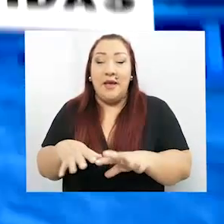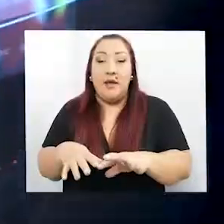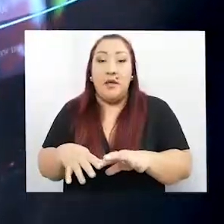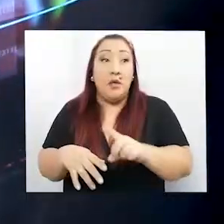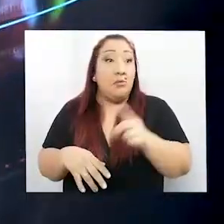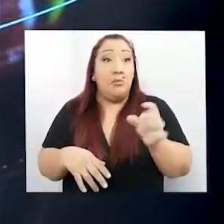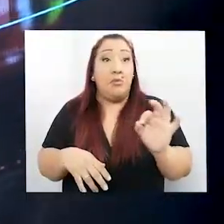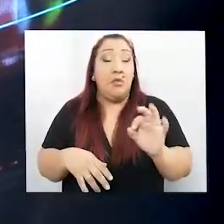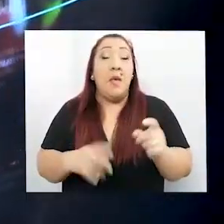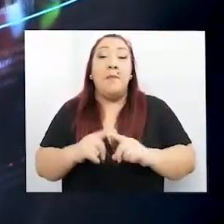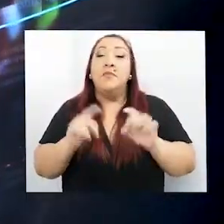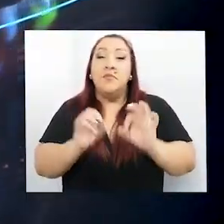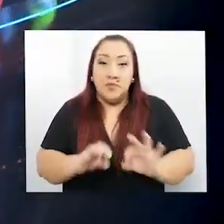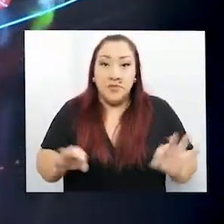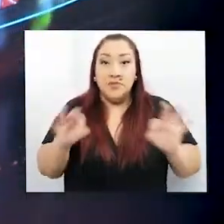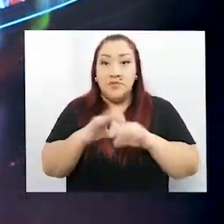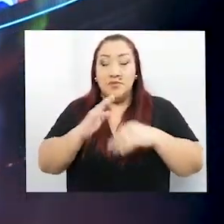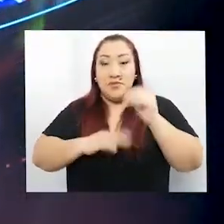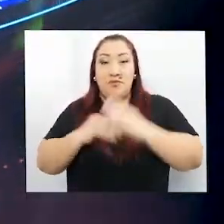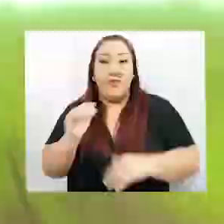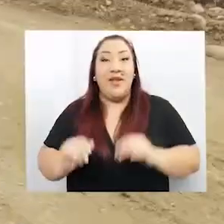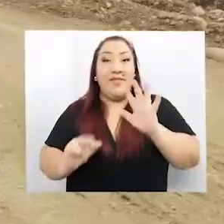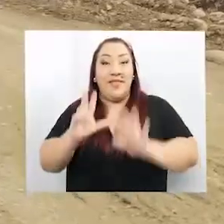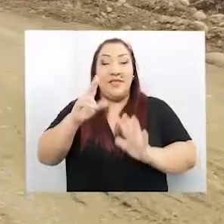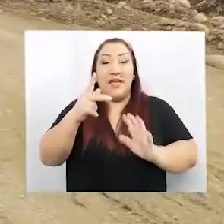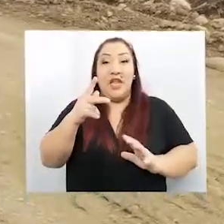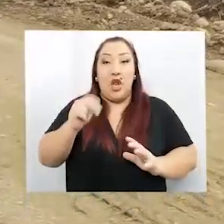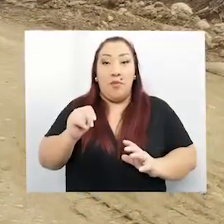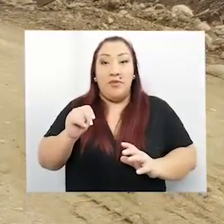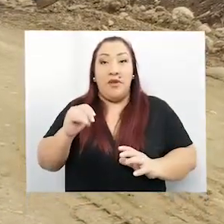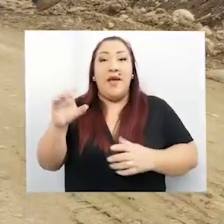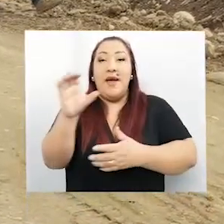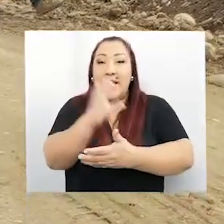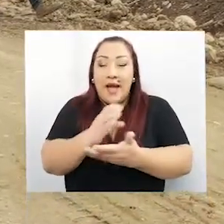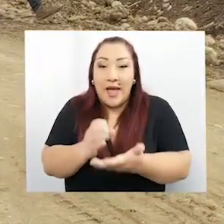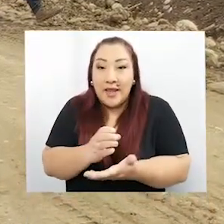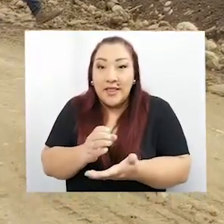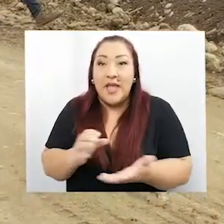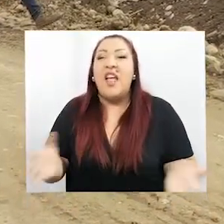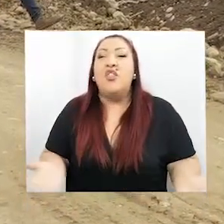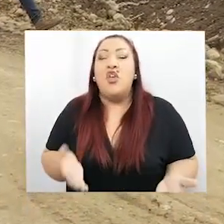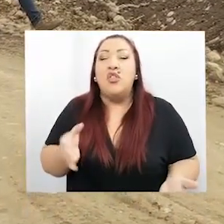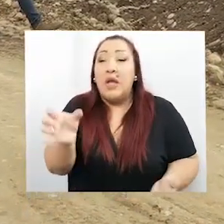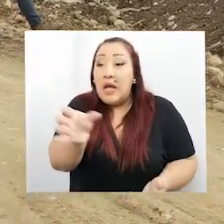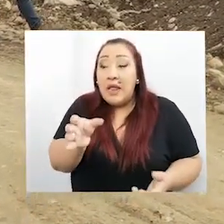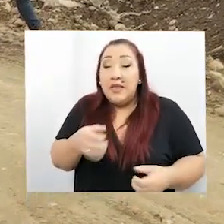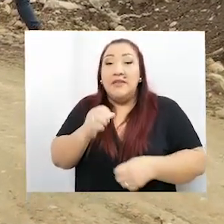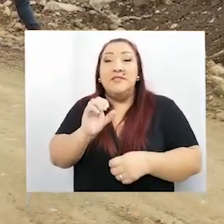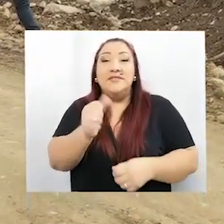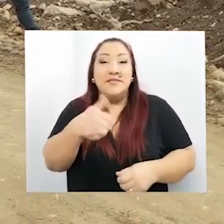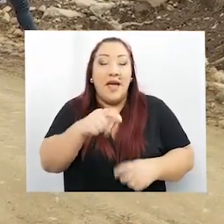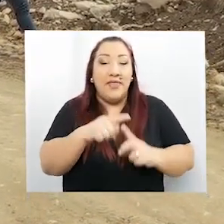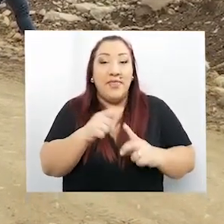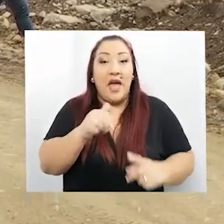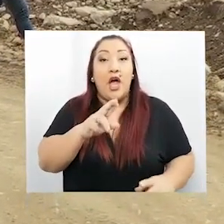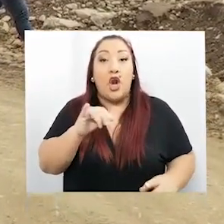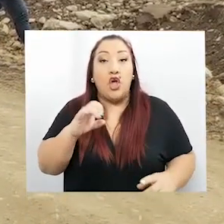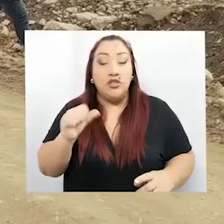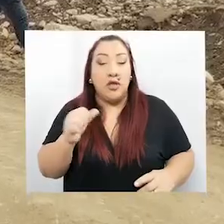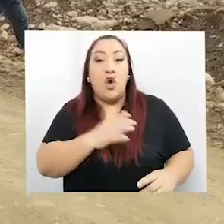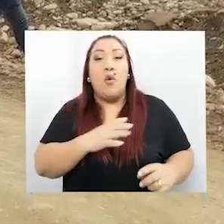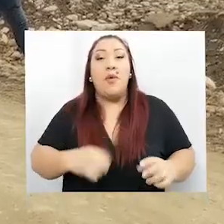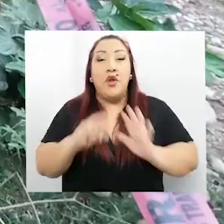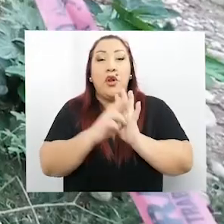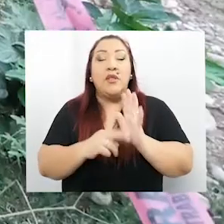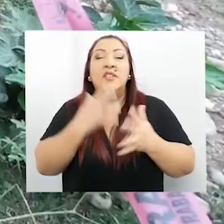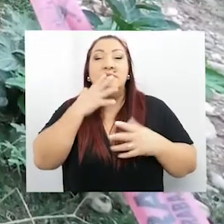entidad. Igual de importante es la construcción de 13 kilómetros de carretera en el distrito de Santa Rosa, a cargo del gobierno regional